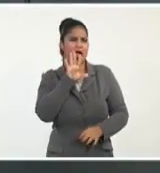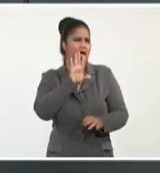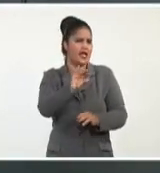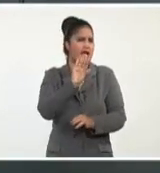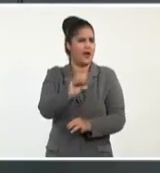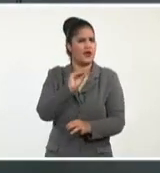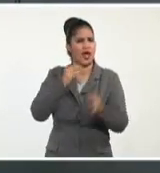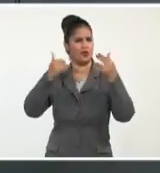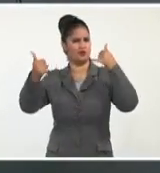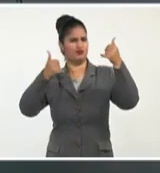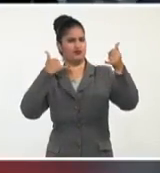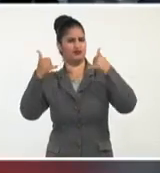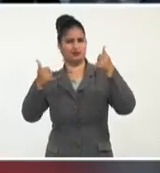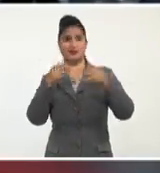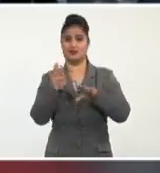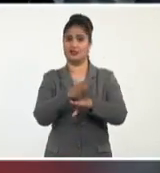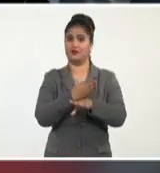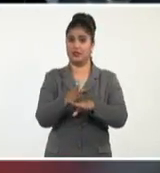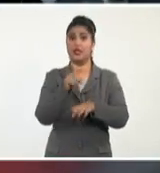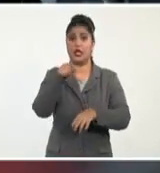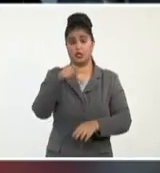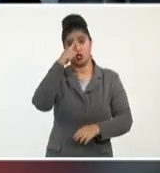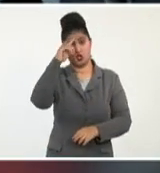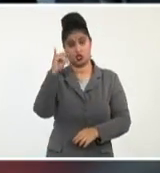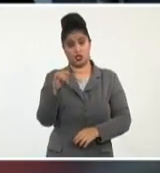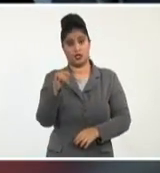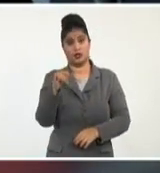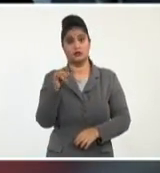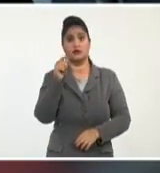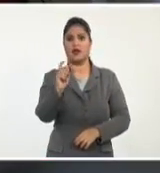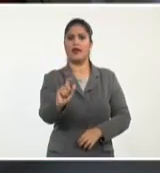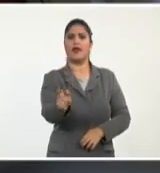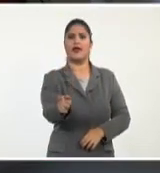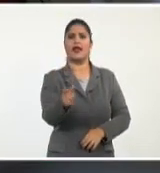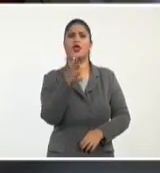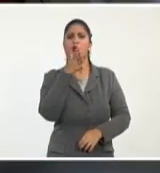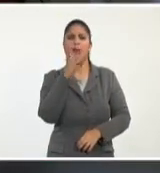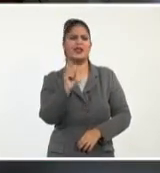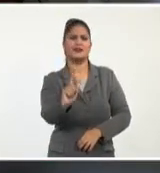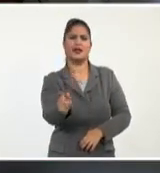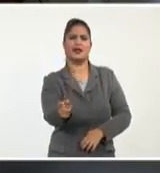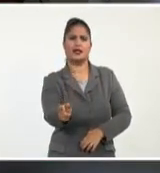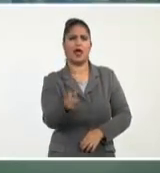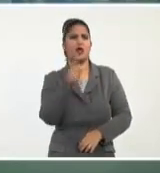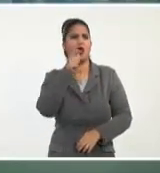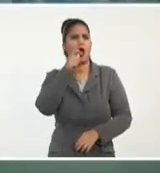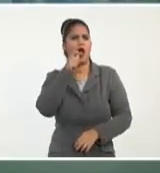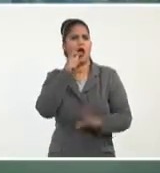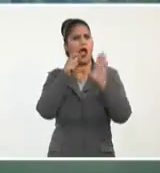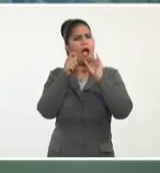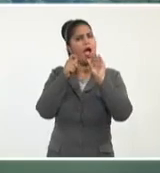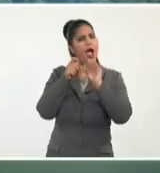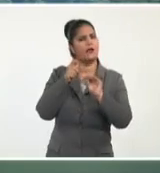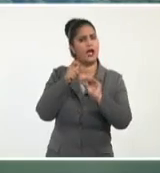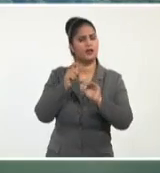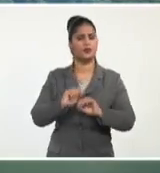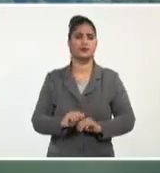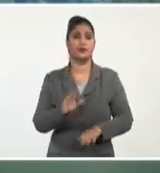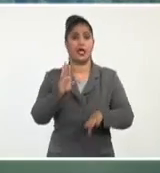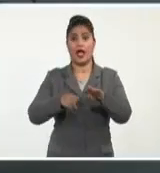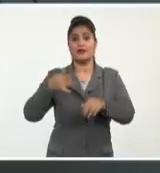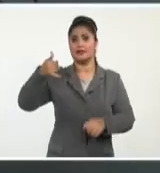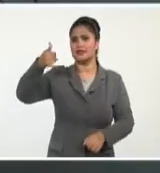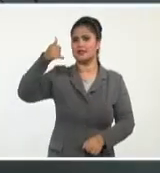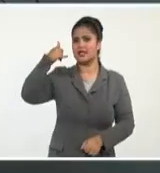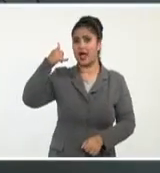ha resuelto varios problemas, no uno. A las 4 de la mañana me han llamado aquí que no, los teléfonos no han servido para llamar, para que venga una ambulancia a